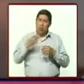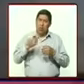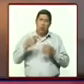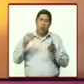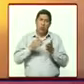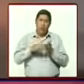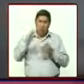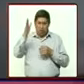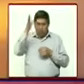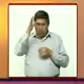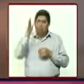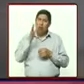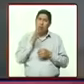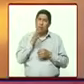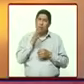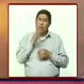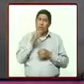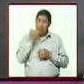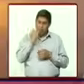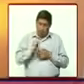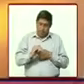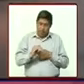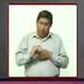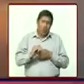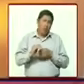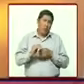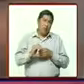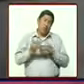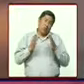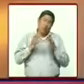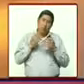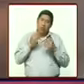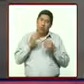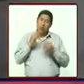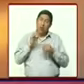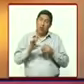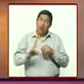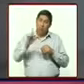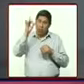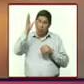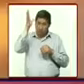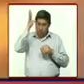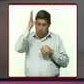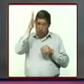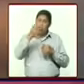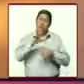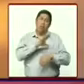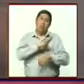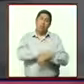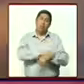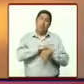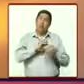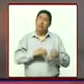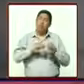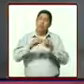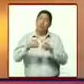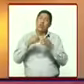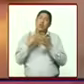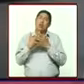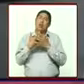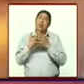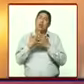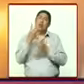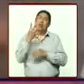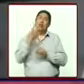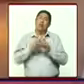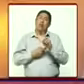padre y la madre de la víctima. Al momento se pudo dar con la ubicación del padre y él se encuentra con detención preventiva en el penal de Morros Blancos por el